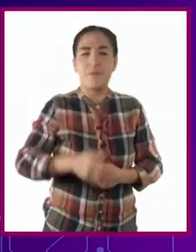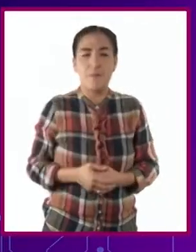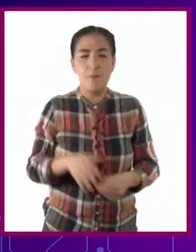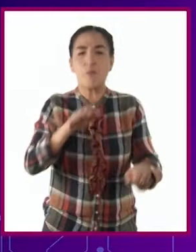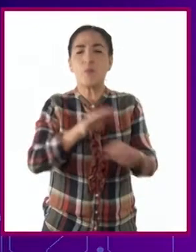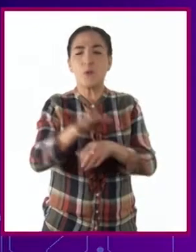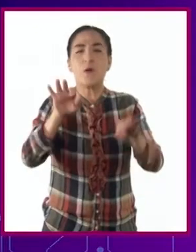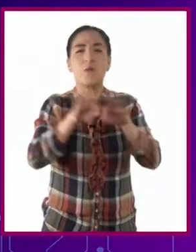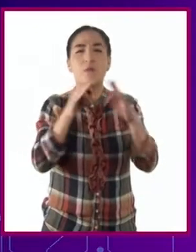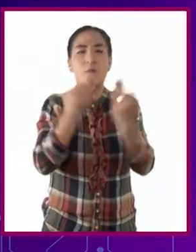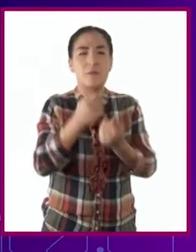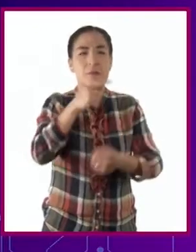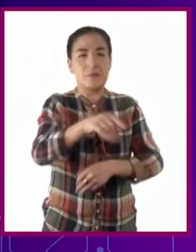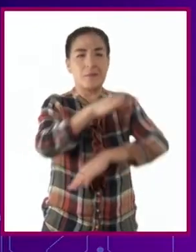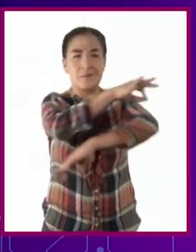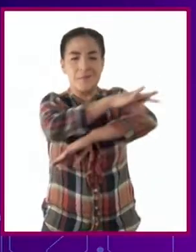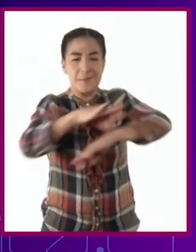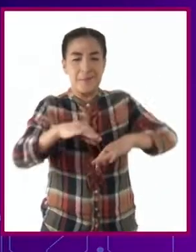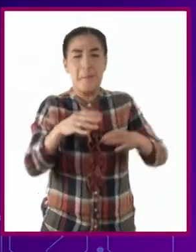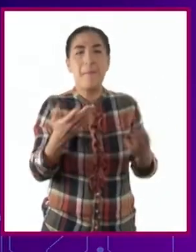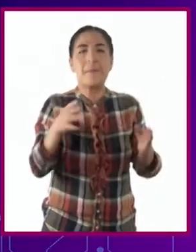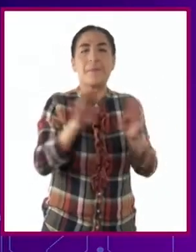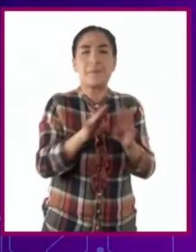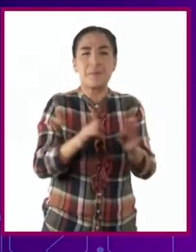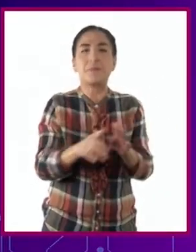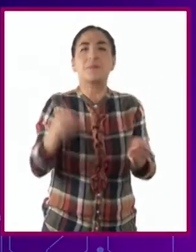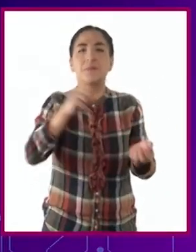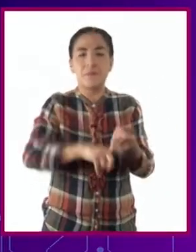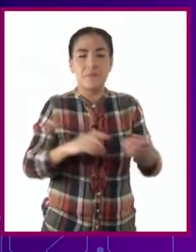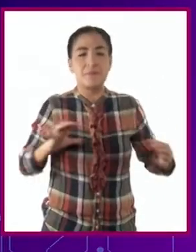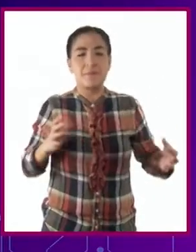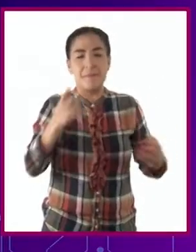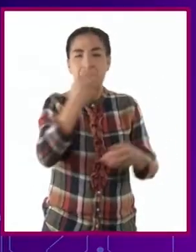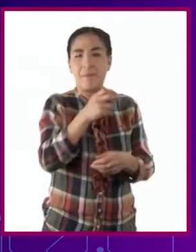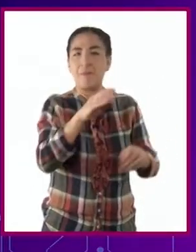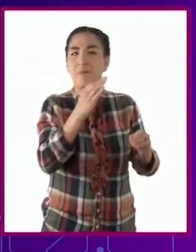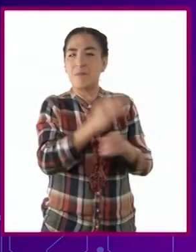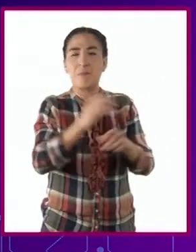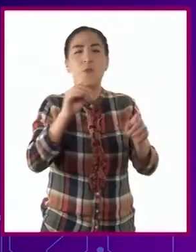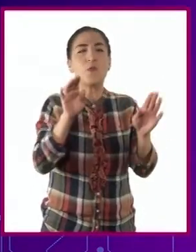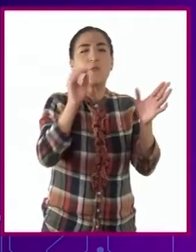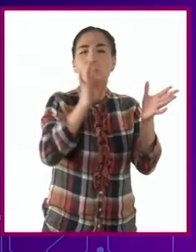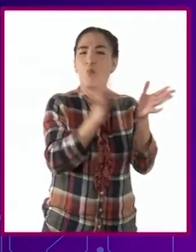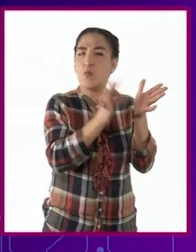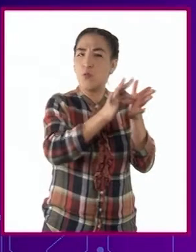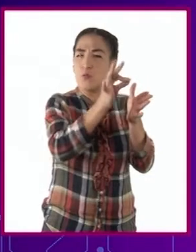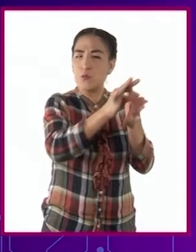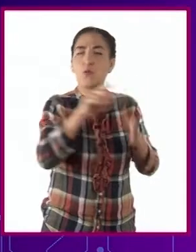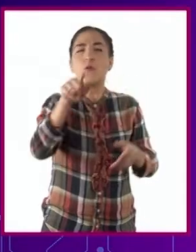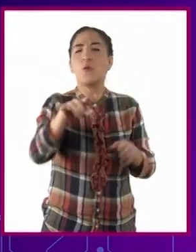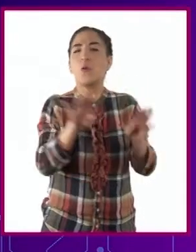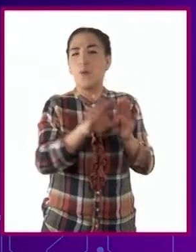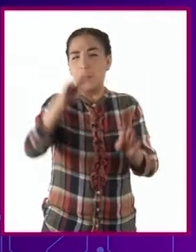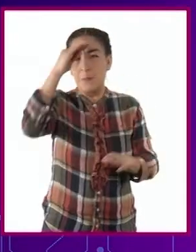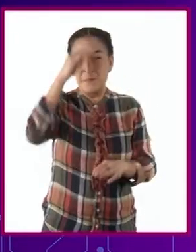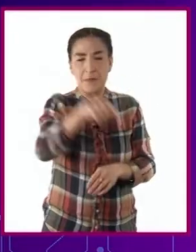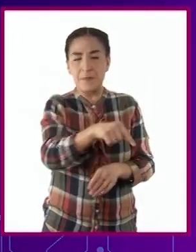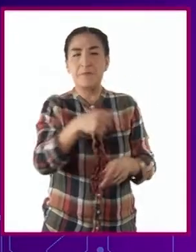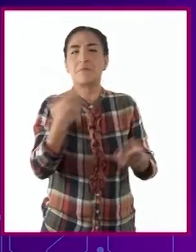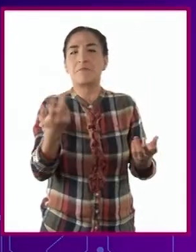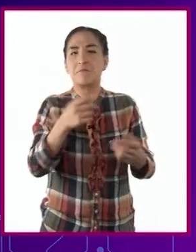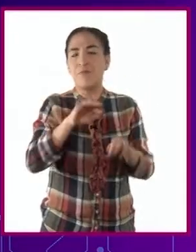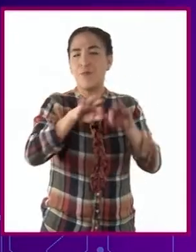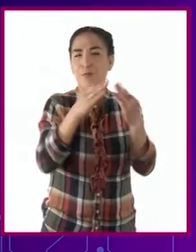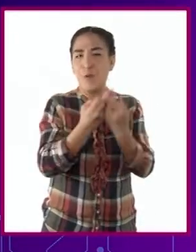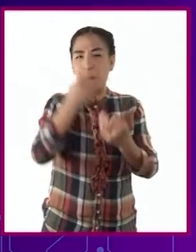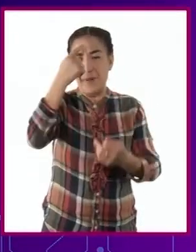observan? ¿Qué información pueden obtener de esta gráfica? ¿Cómo piensan que se elabora este tipo de